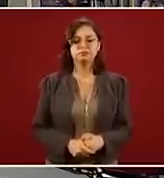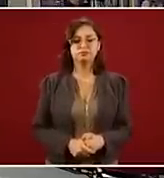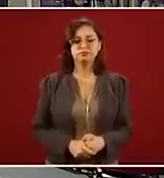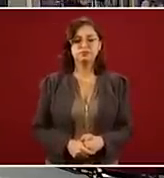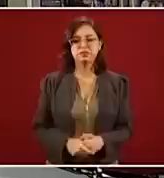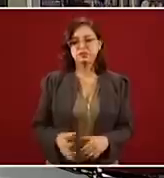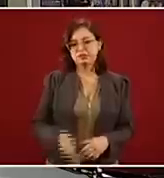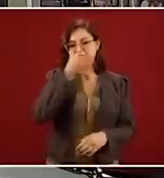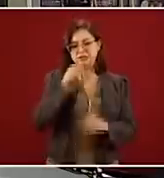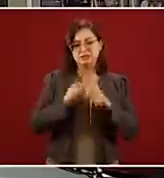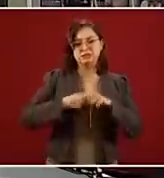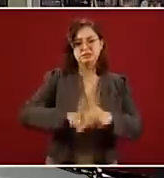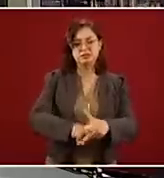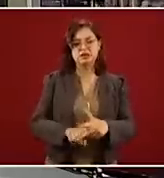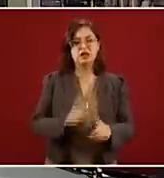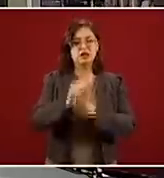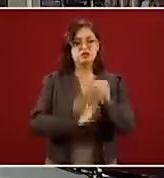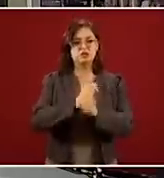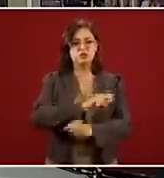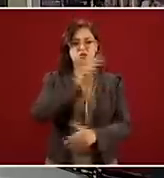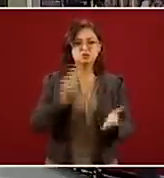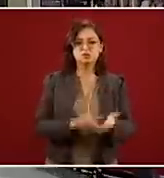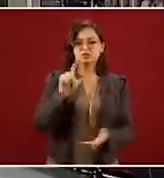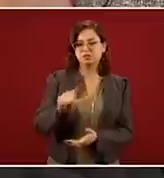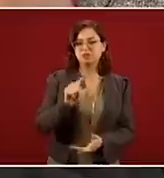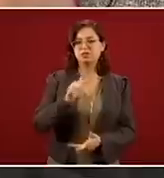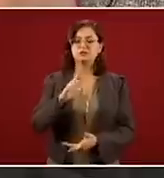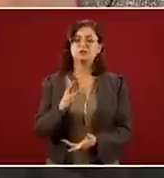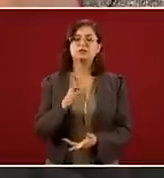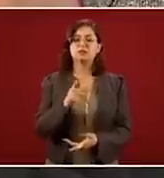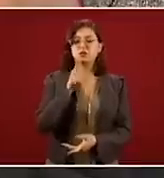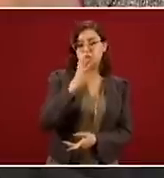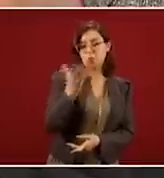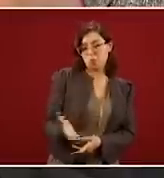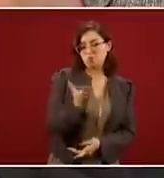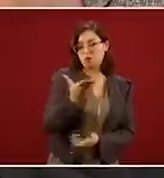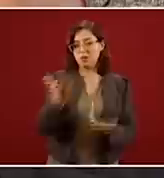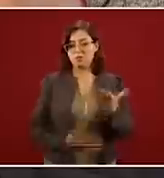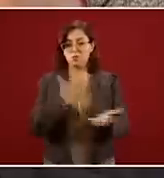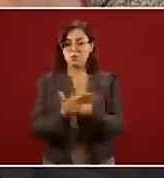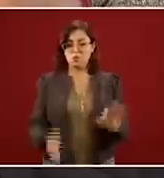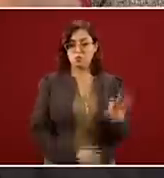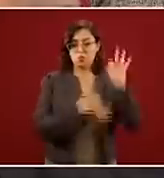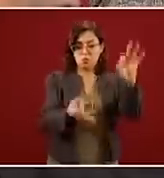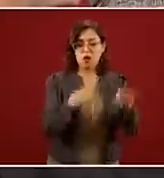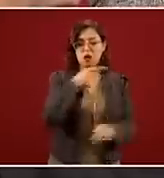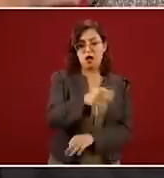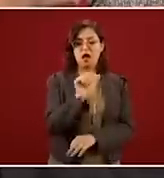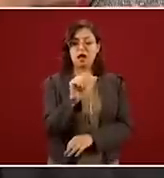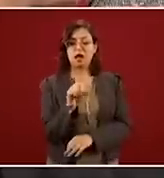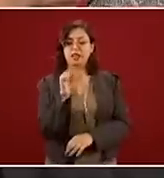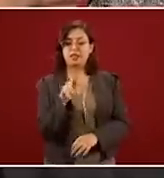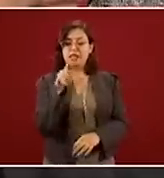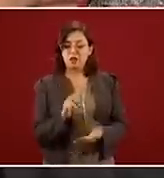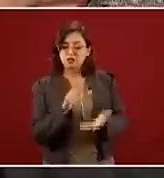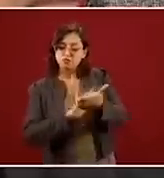Estaba a punto de iniciar las campañas. En 2017 usted presentó documentos de cuando Calderón exoneró a Moreira. ¿Sí? ¿Usted no estaría por